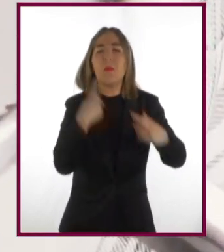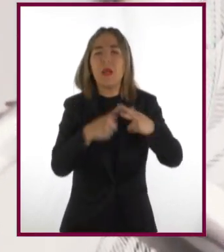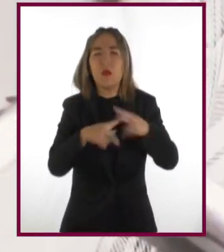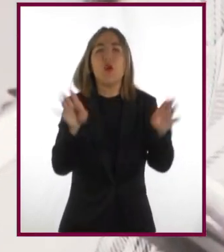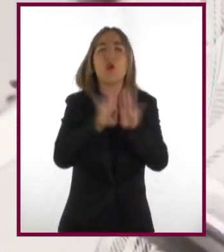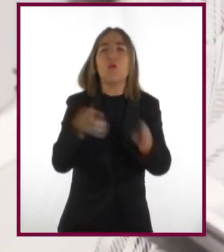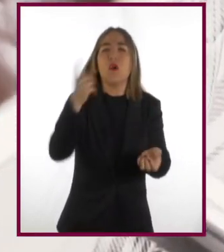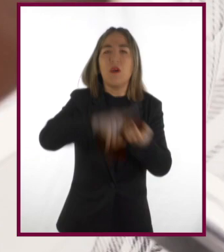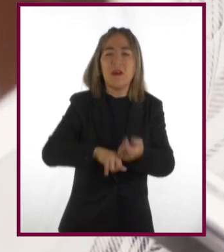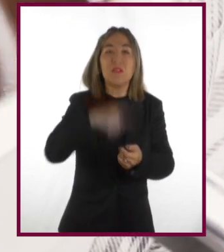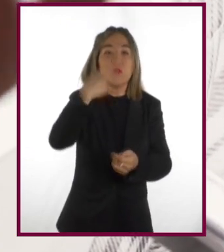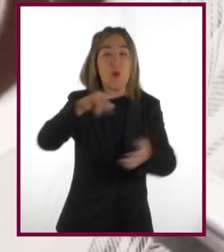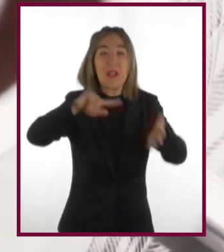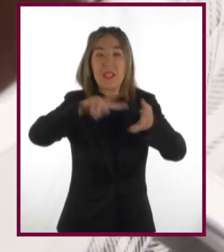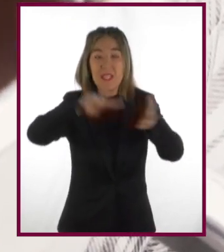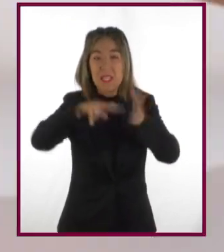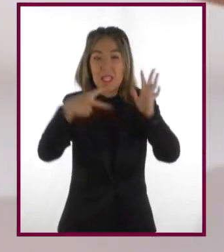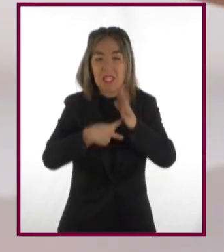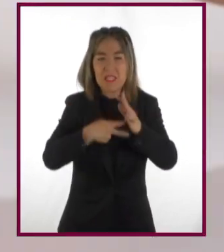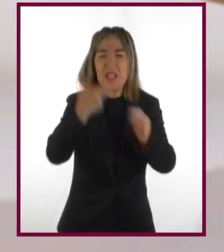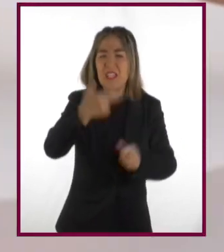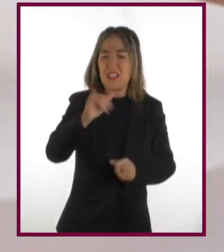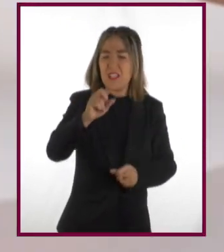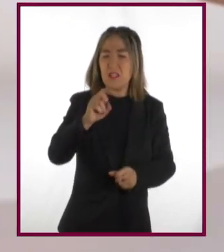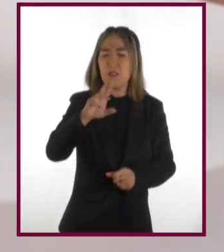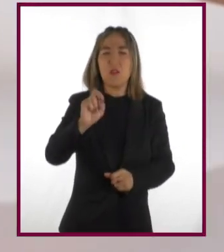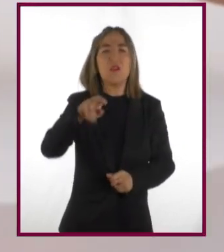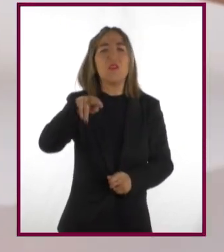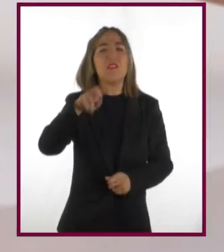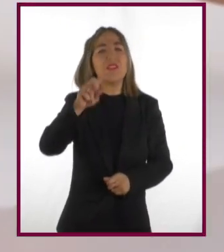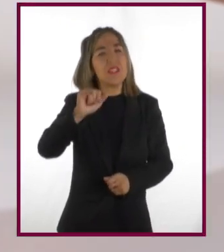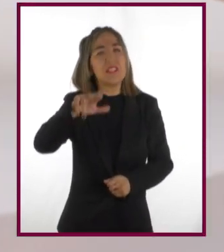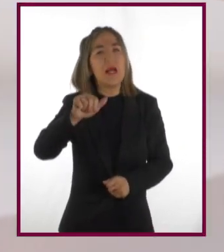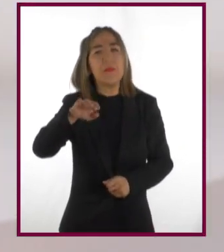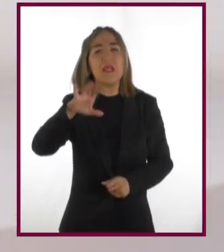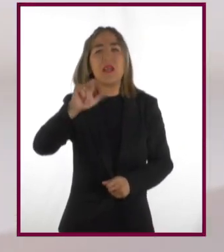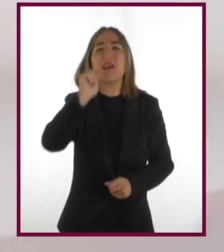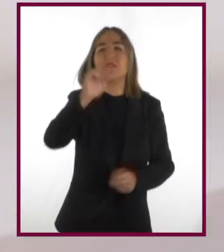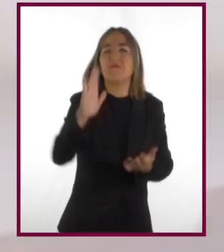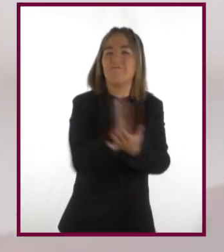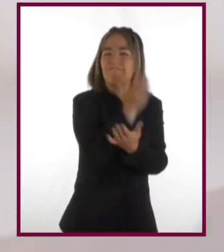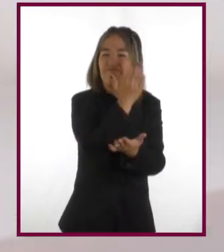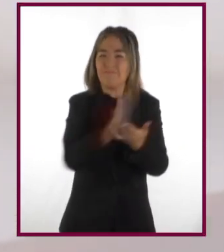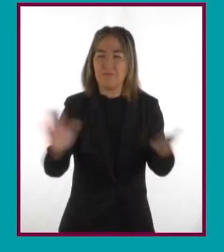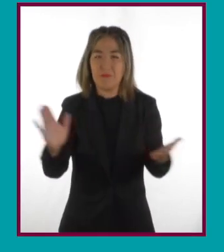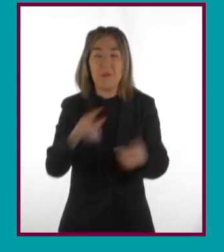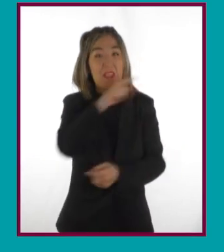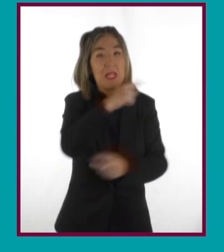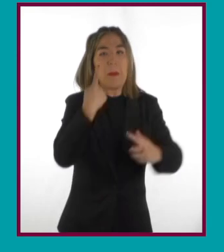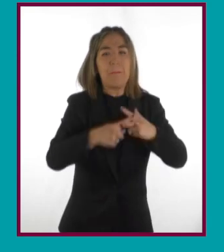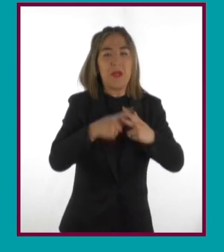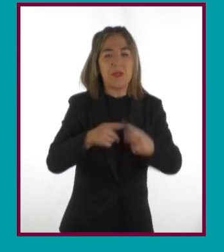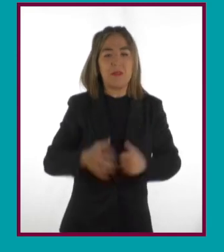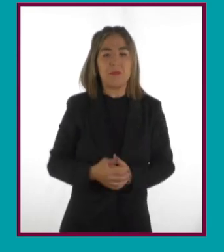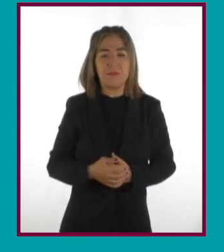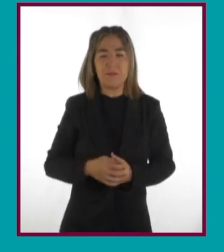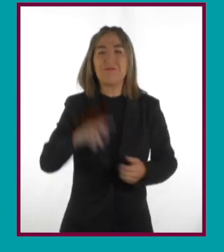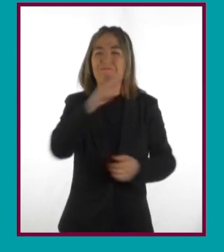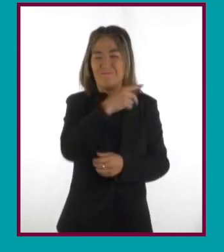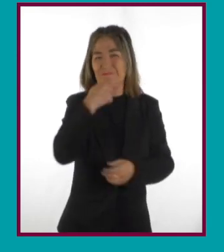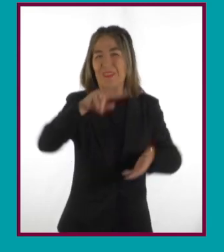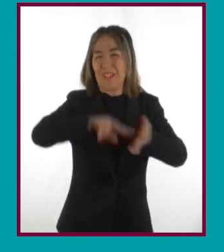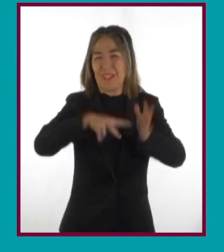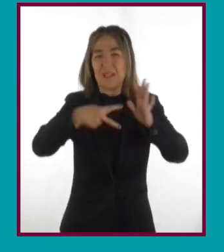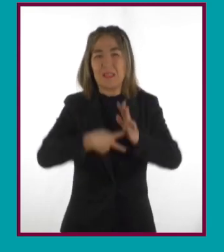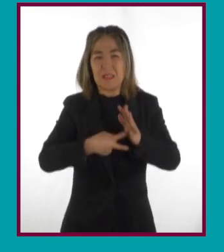de fluidos y la ingeniería hidrodinámica se desarrollaran independientes una de la otra. El matemático e